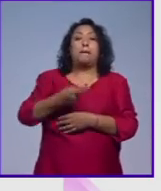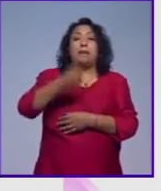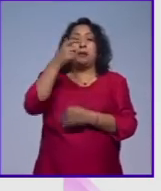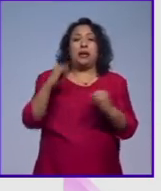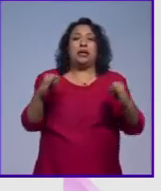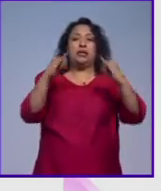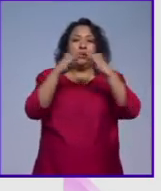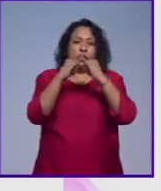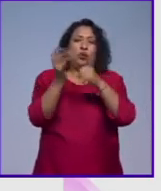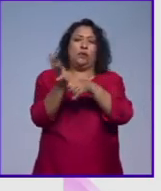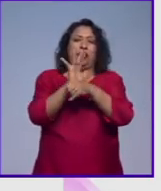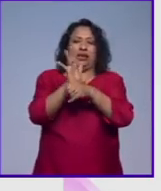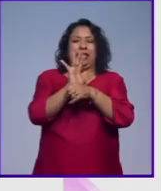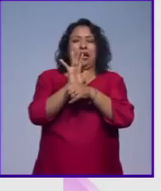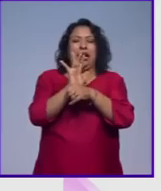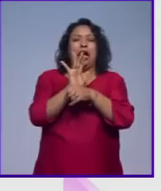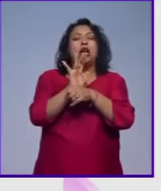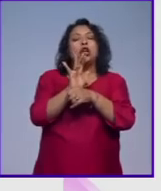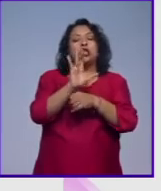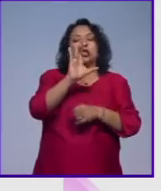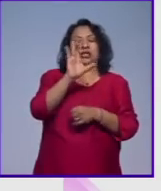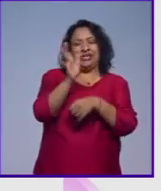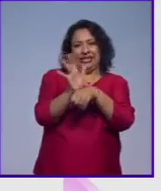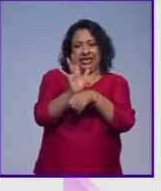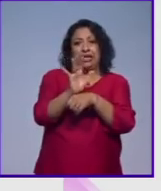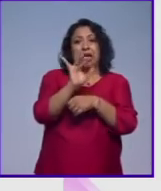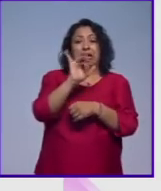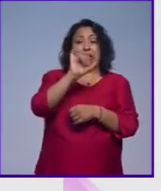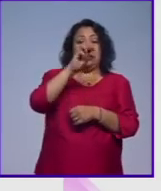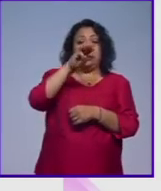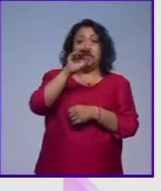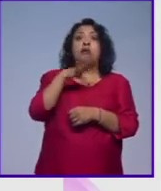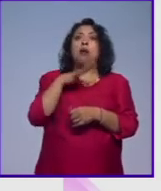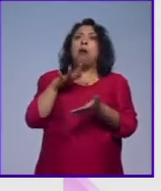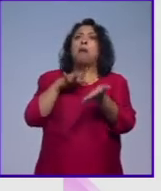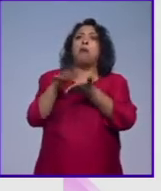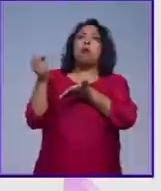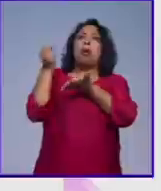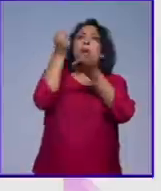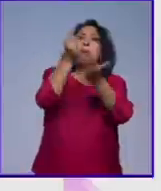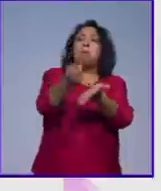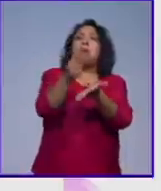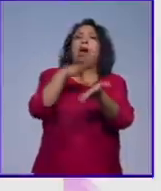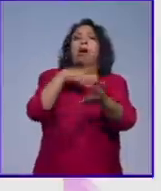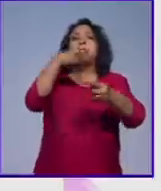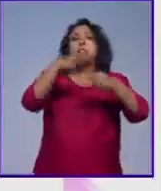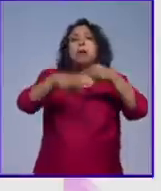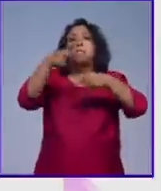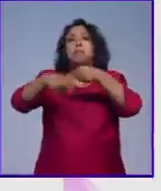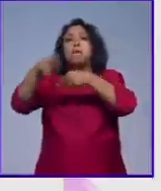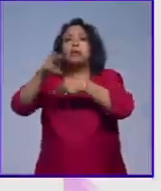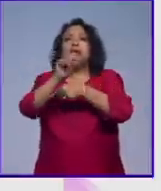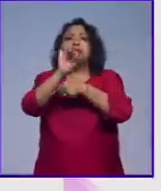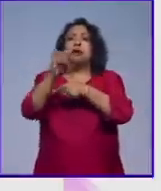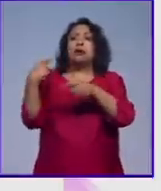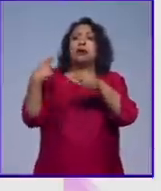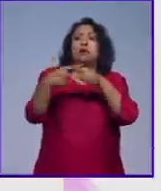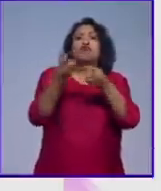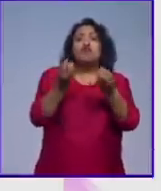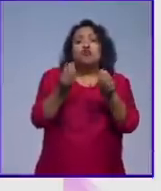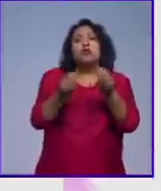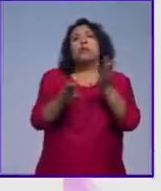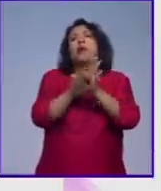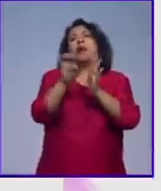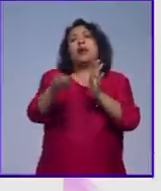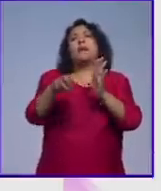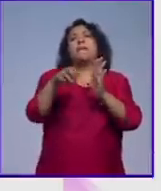Instituto Mexicano de Cinematografía apoya la producción de contenidos seriados que tanto auge han tenido en los últimos años en plataformas como